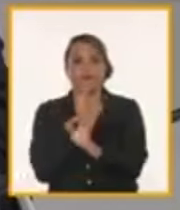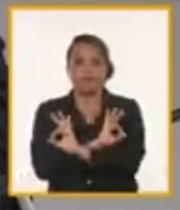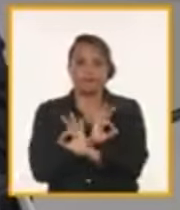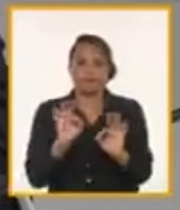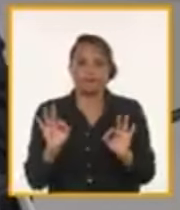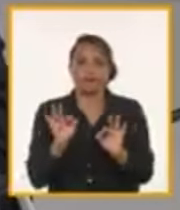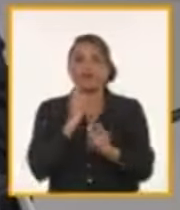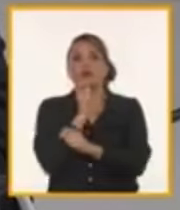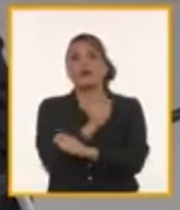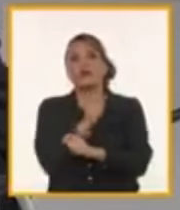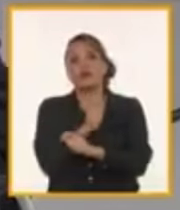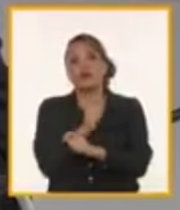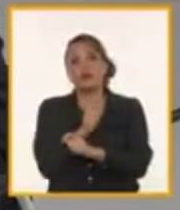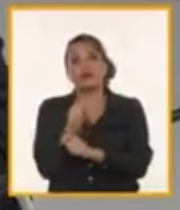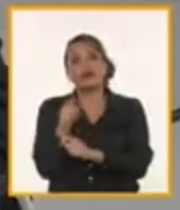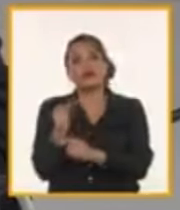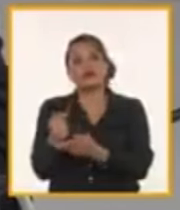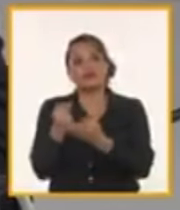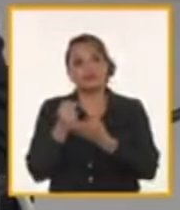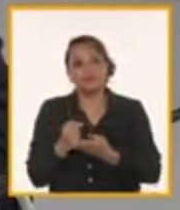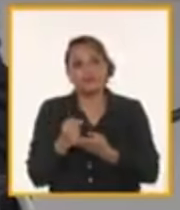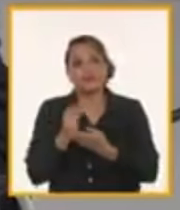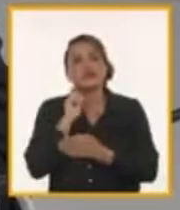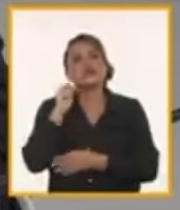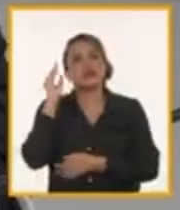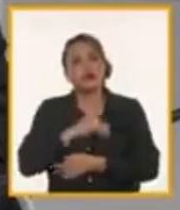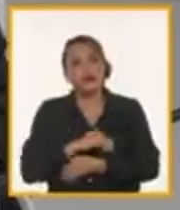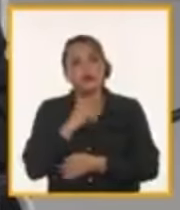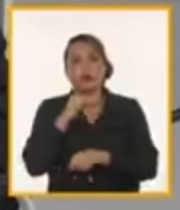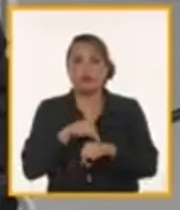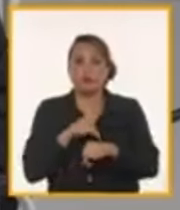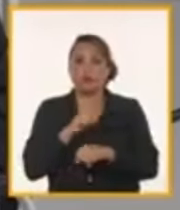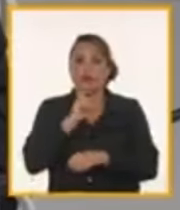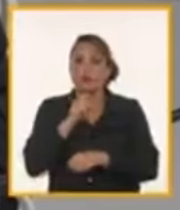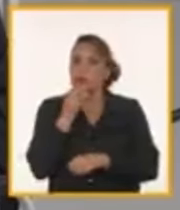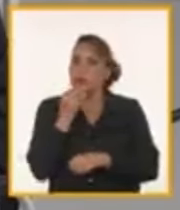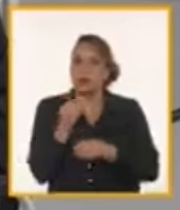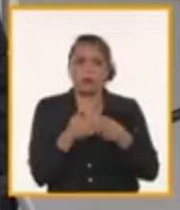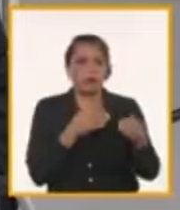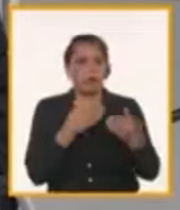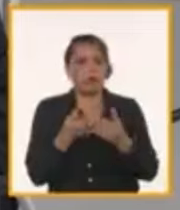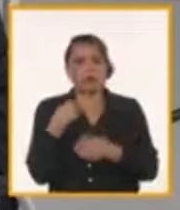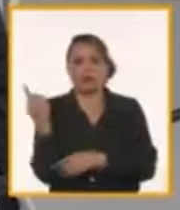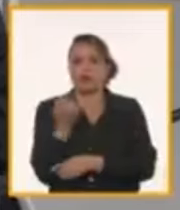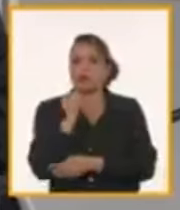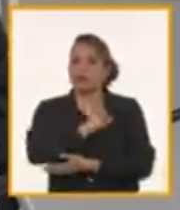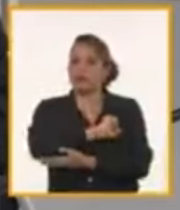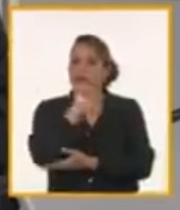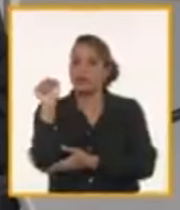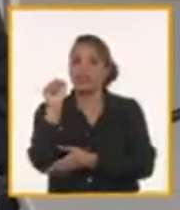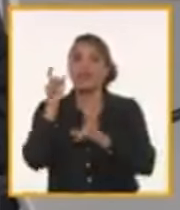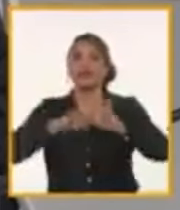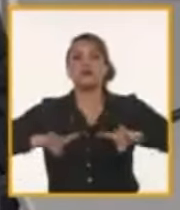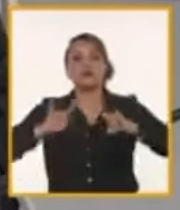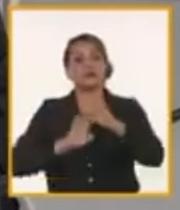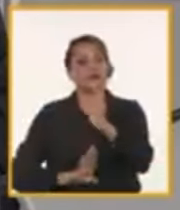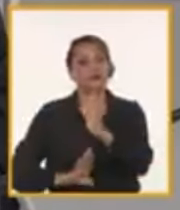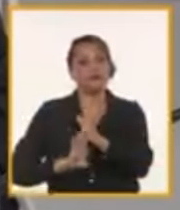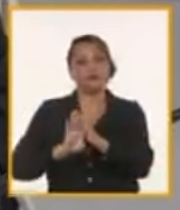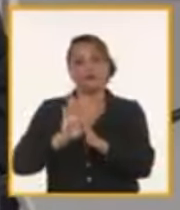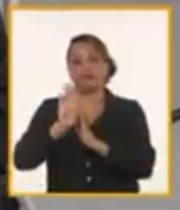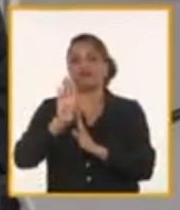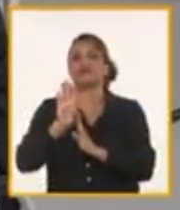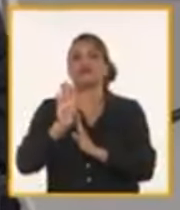claustro eh nos da la certeza de que vamos en medio de todas esas dificultades a lograr que el sistema educativo cubano continúe avanzando como